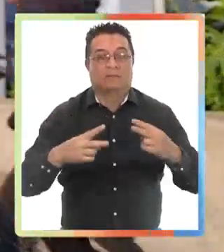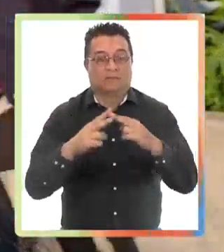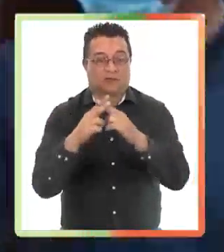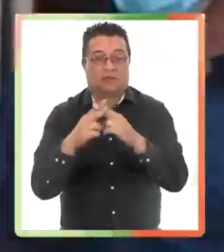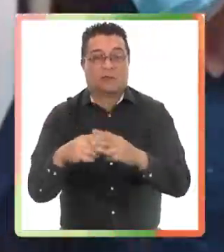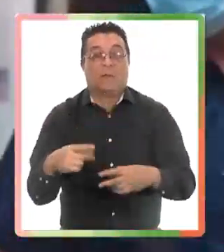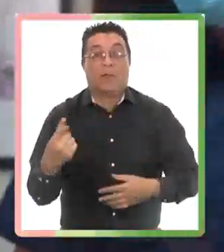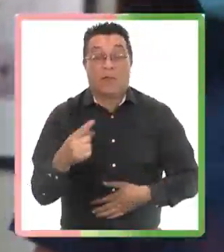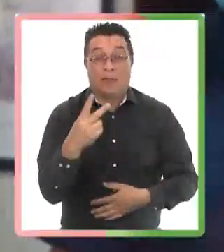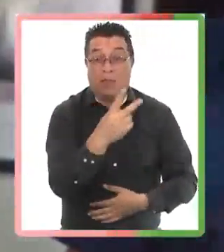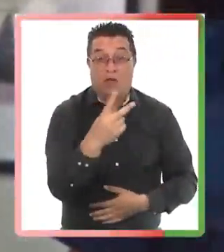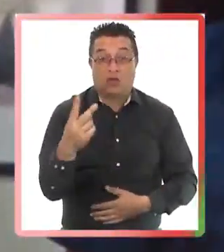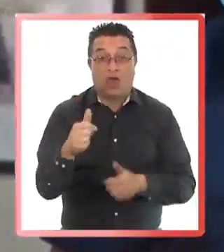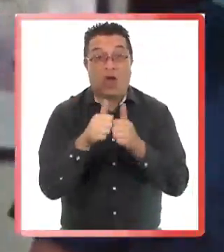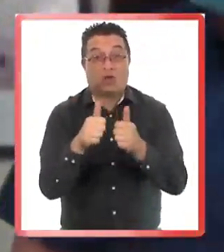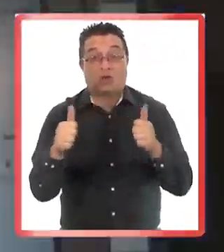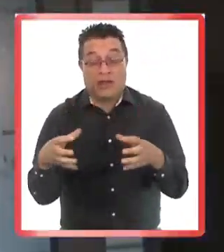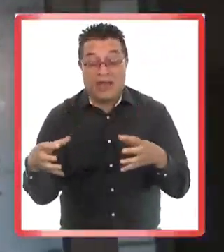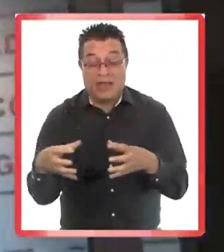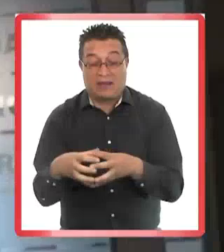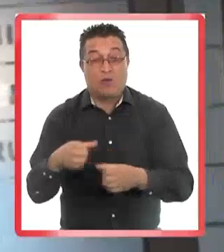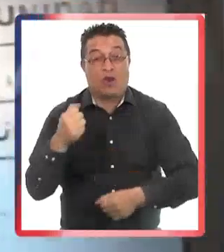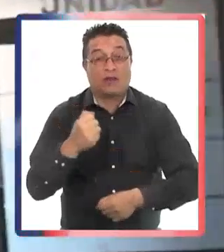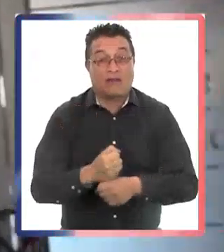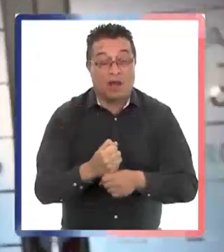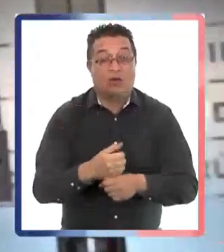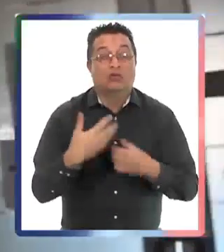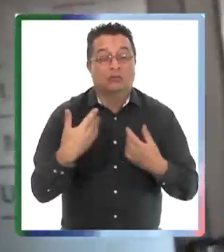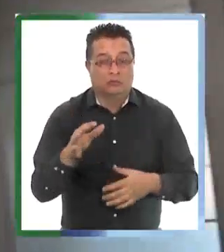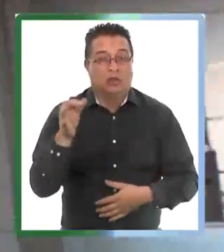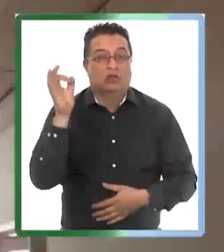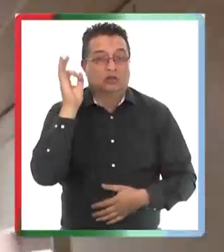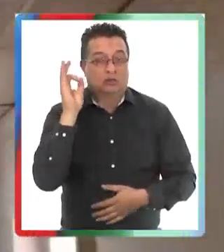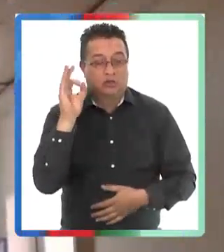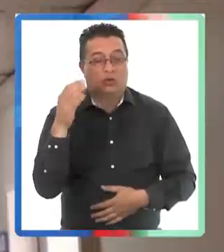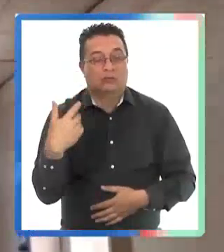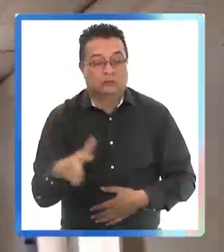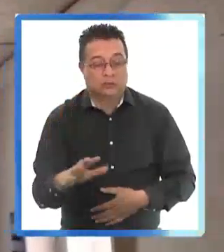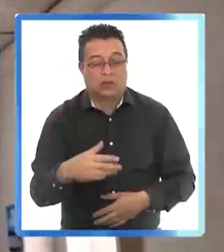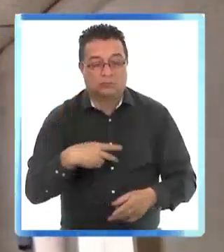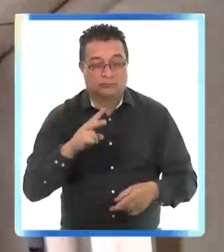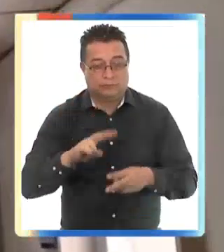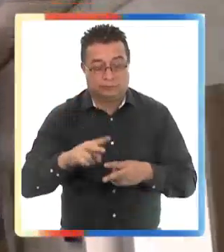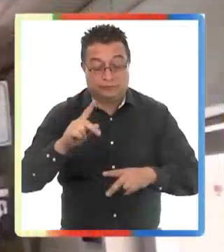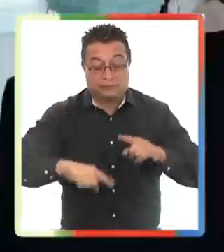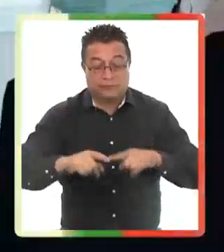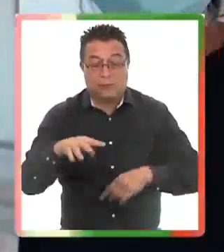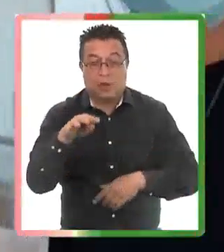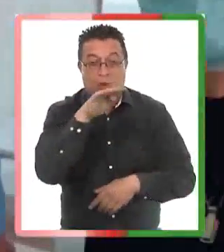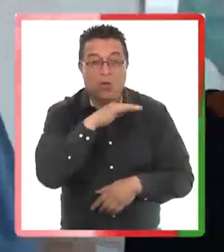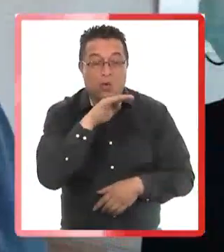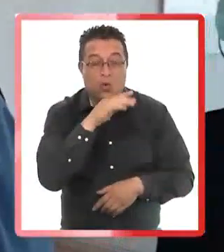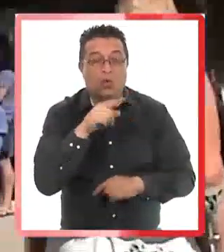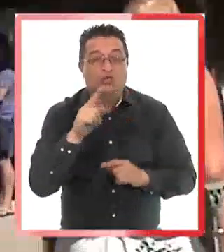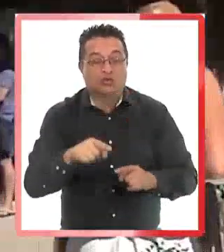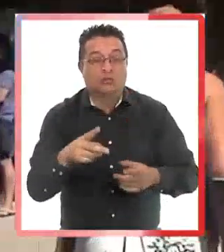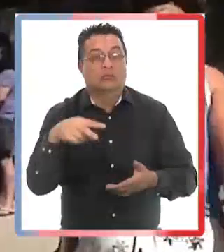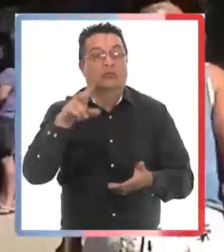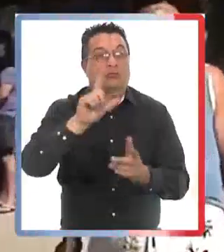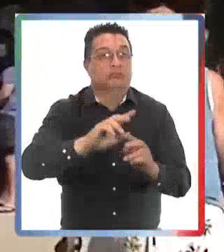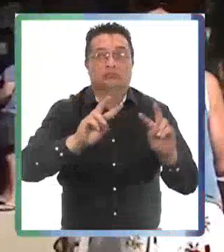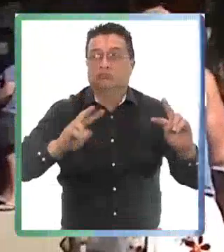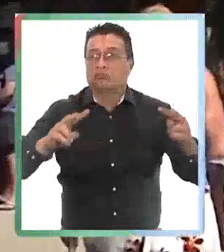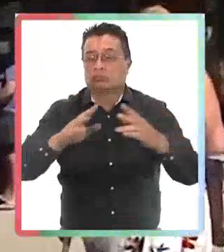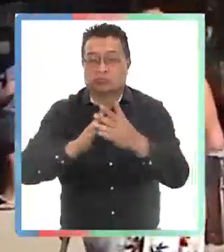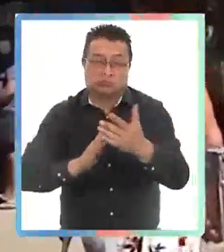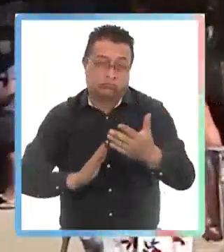en esta infraestructura. Ambas autoridades, junto a sus equipos de trabajo, sostuvieron reunión donde se analizó en terreno el uso de las